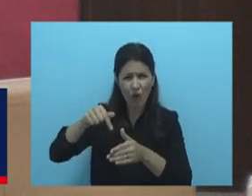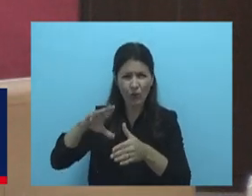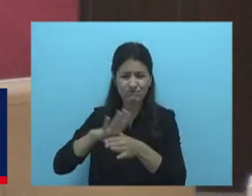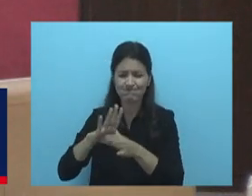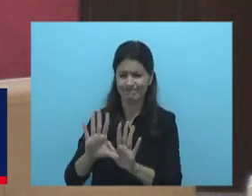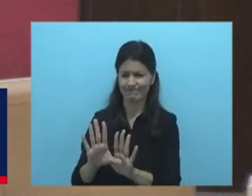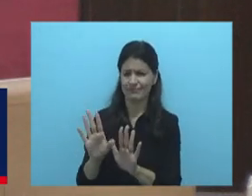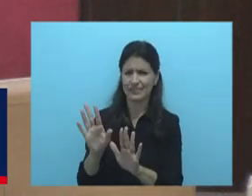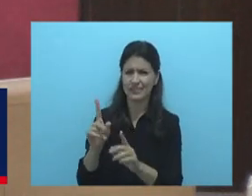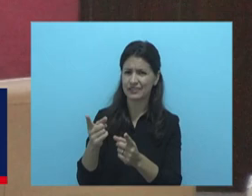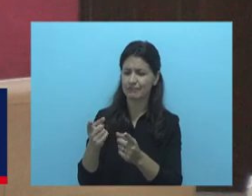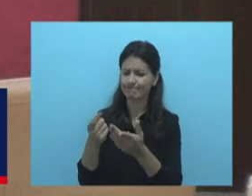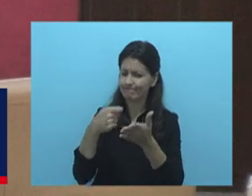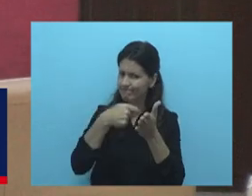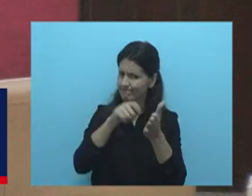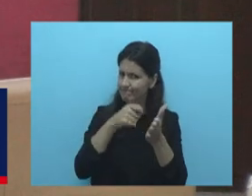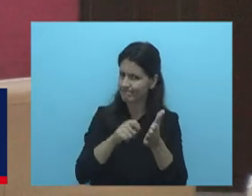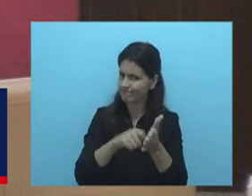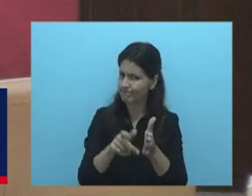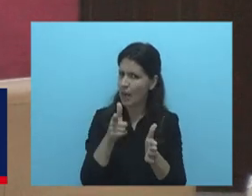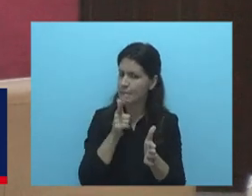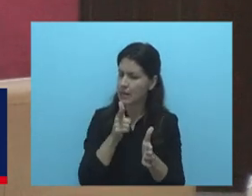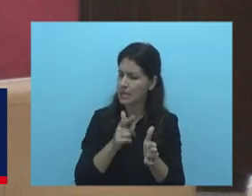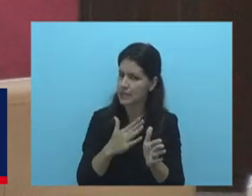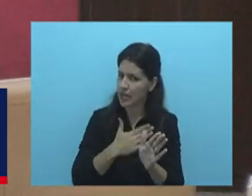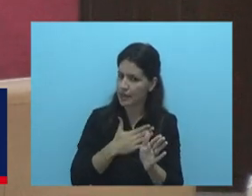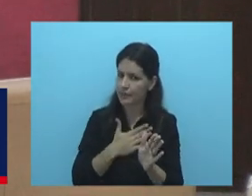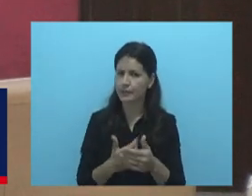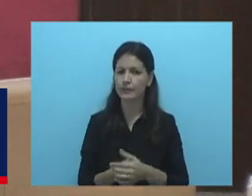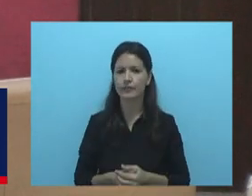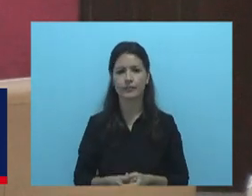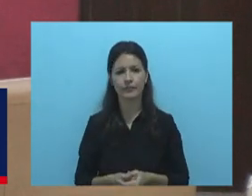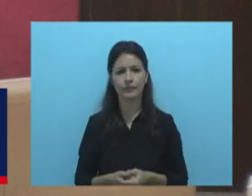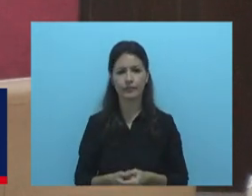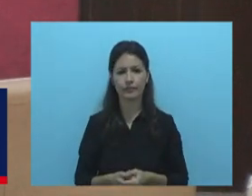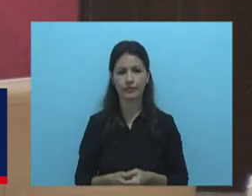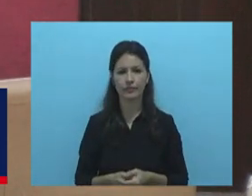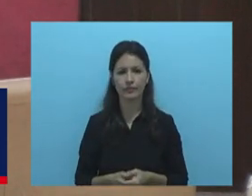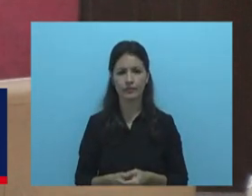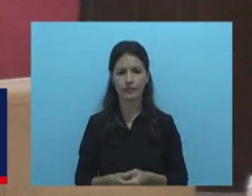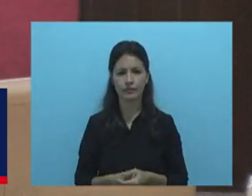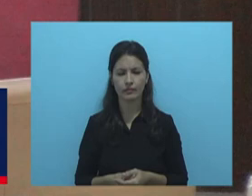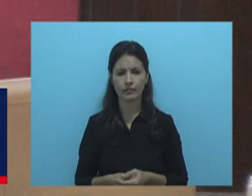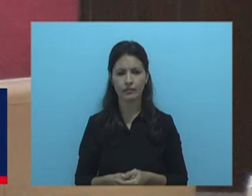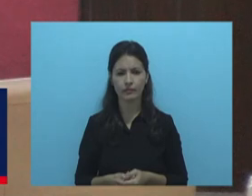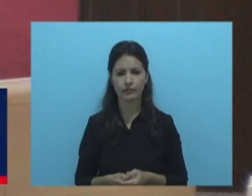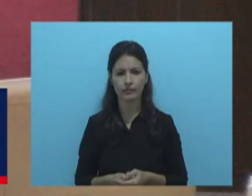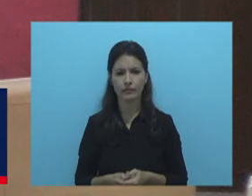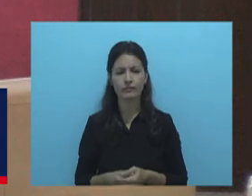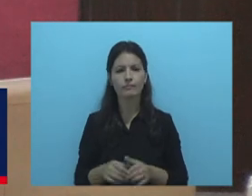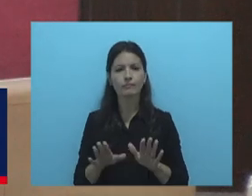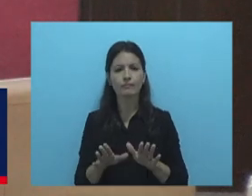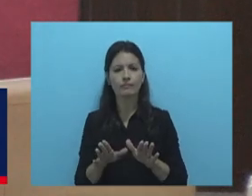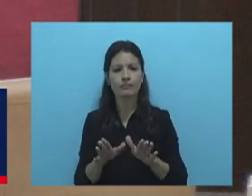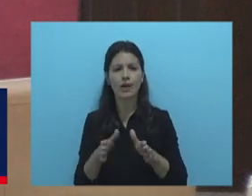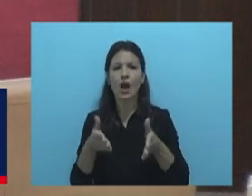ha escuchado en distintos medios, incluso hoy hablábamos en labor parlamentaria, sobre que esto tendría una relación directa con